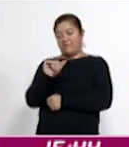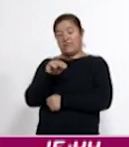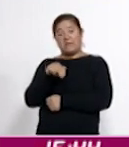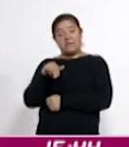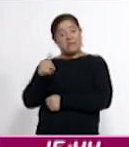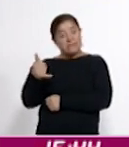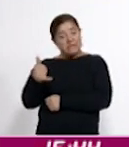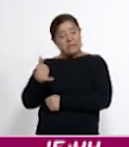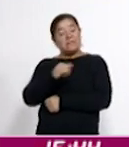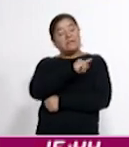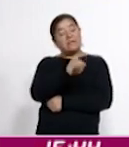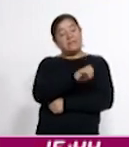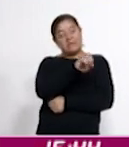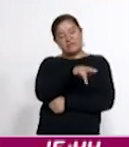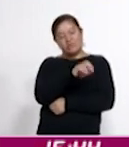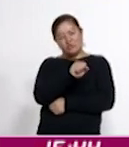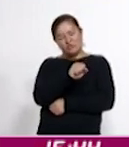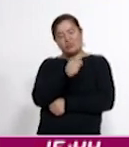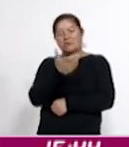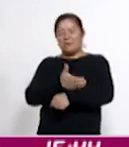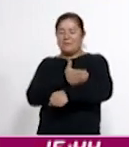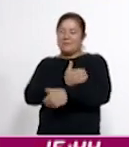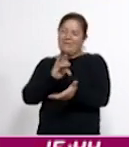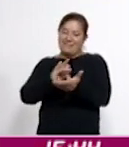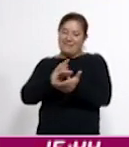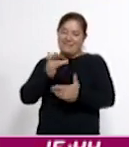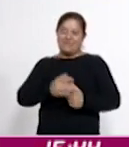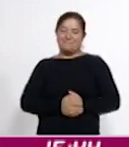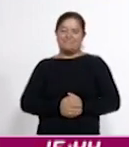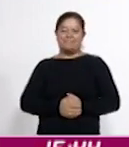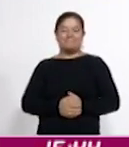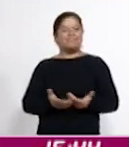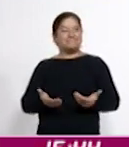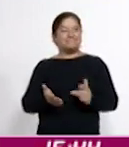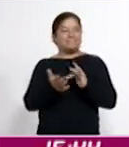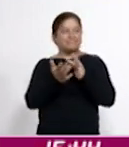Muchísimas gracias por acompañarnos. Muchas gracias, muchas gracias. Gracias por estar con nosotros.